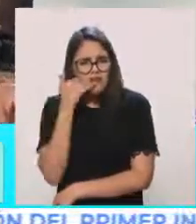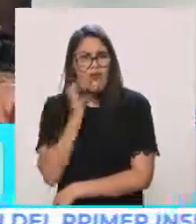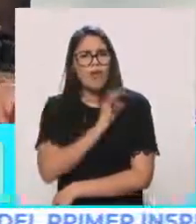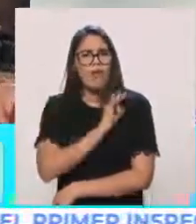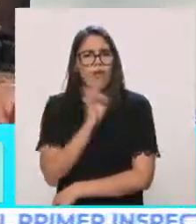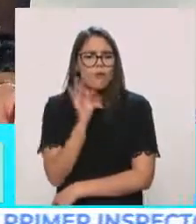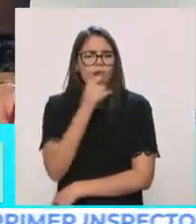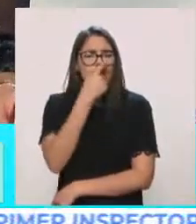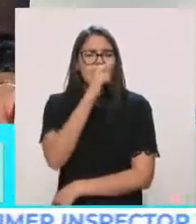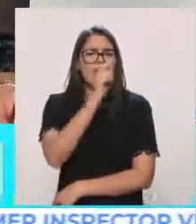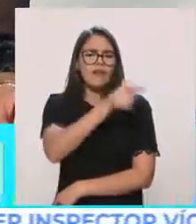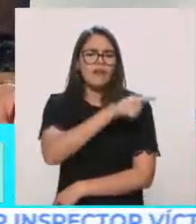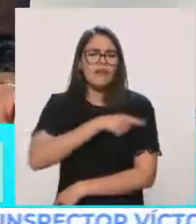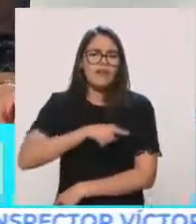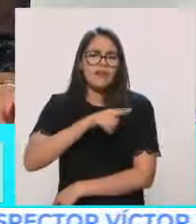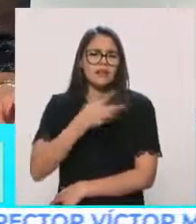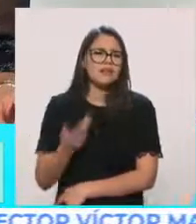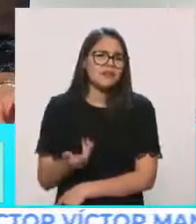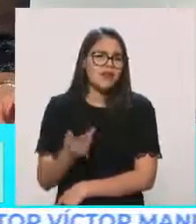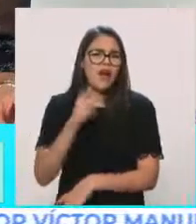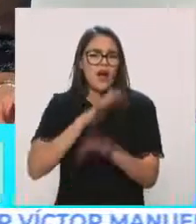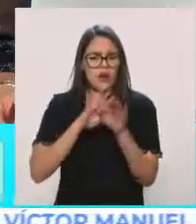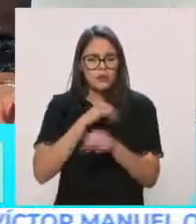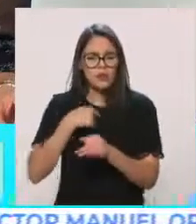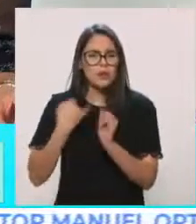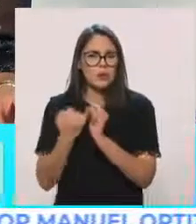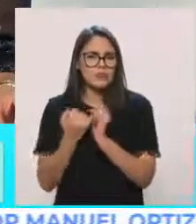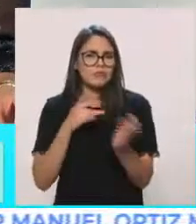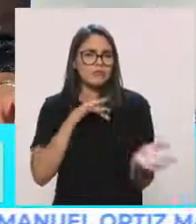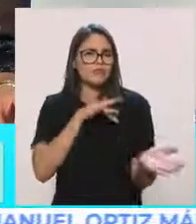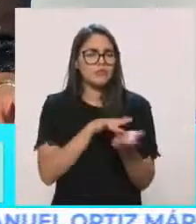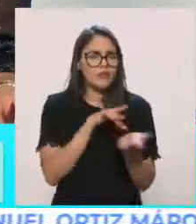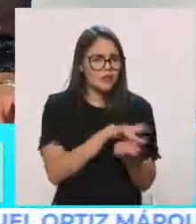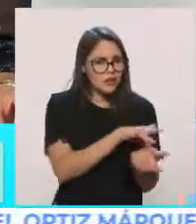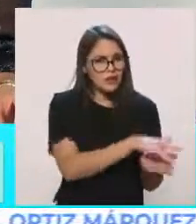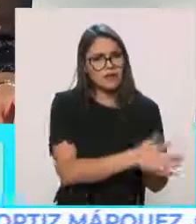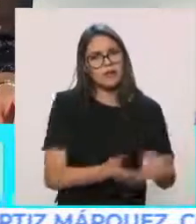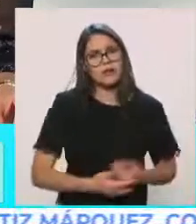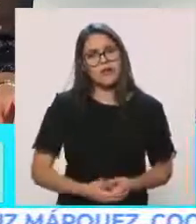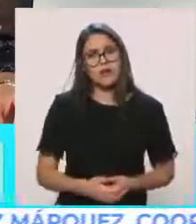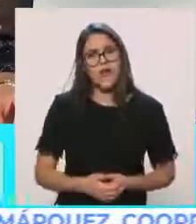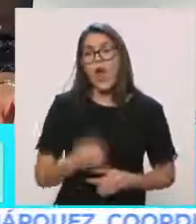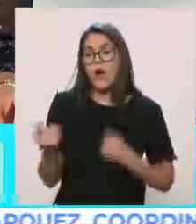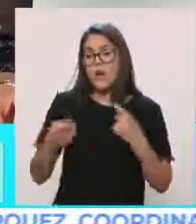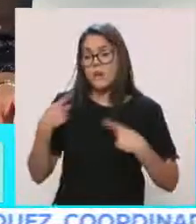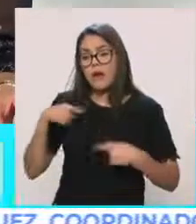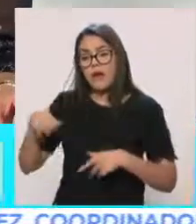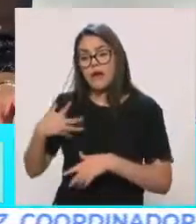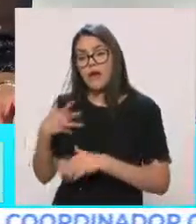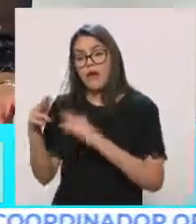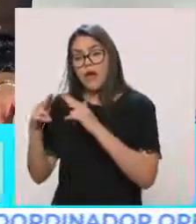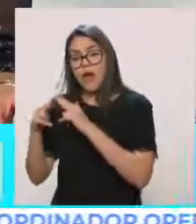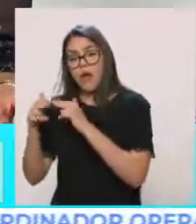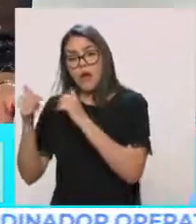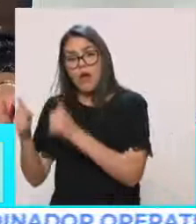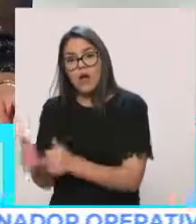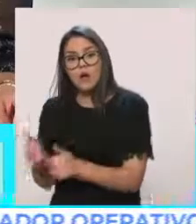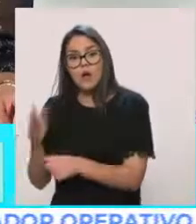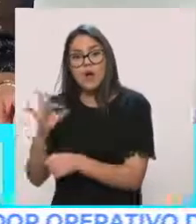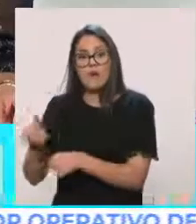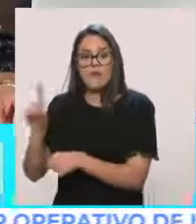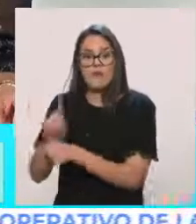puedan pues ser beneficiarias. Ahorita las personas que tenemos en el albergue las tenemos resguardadas en la